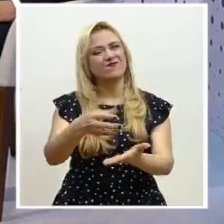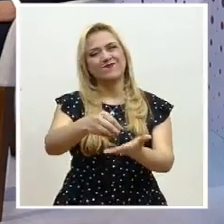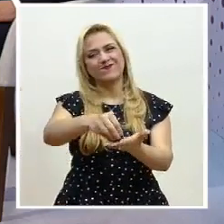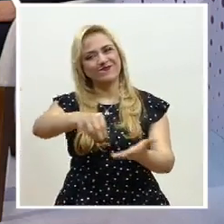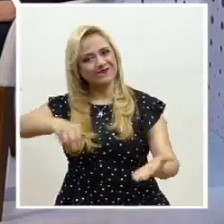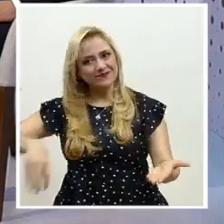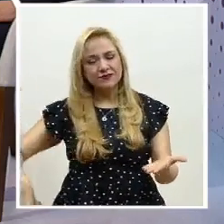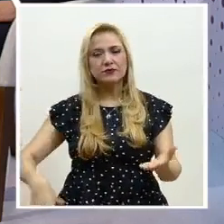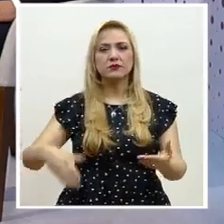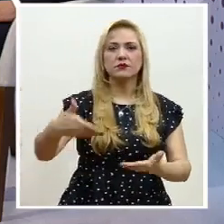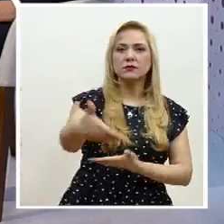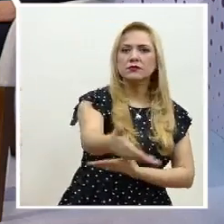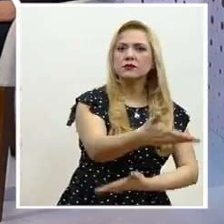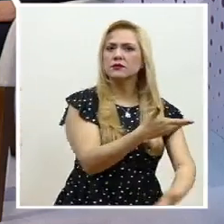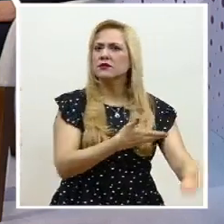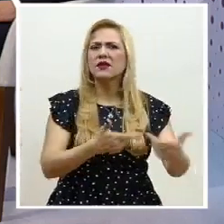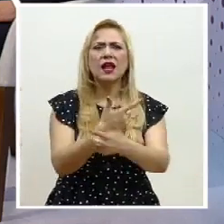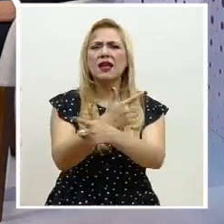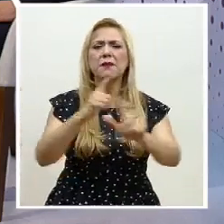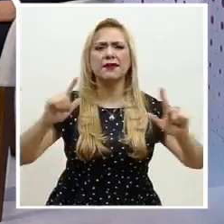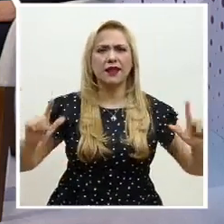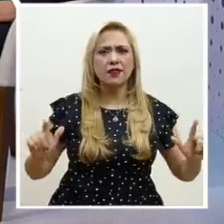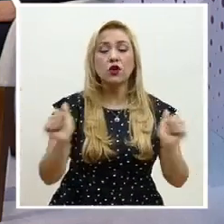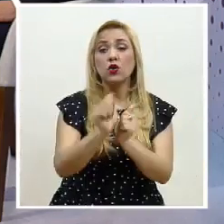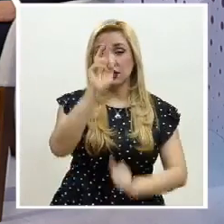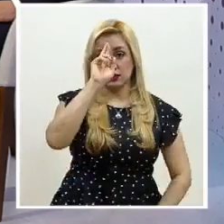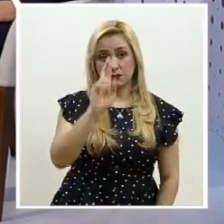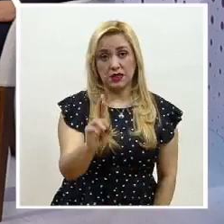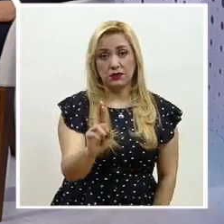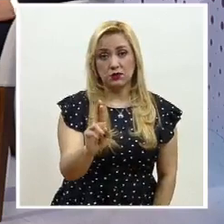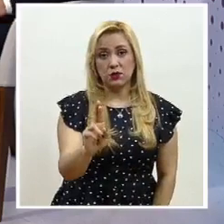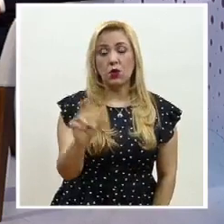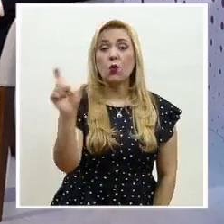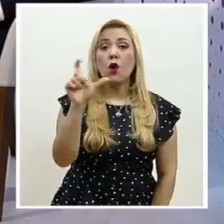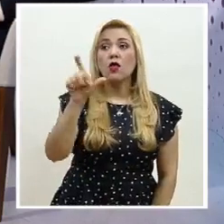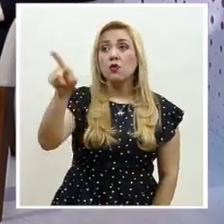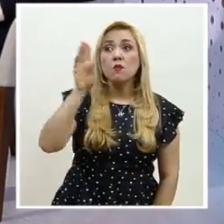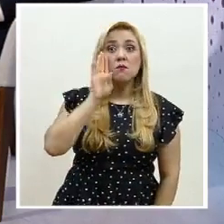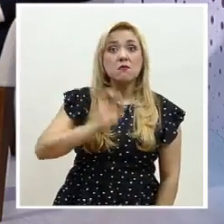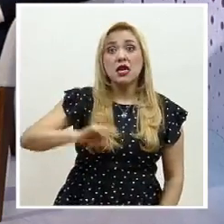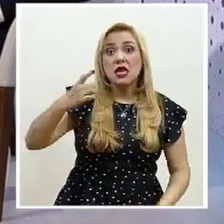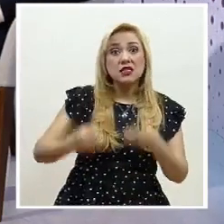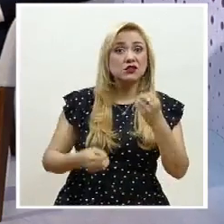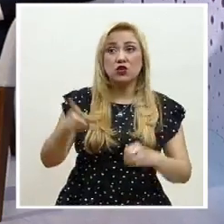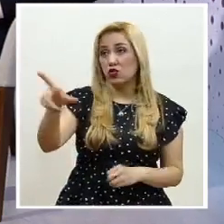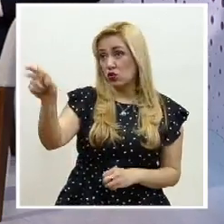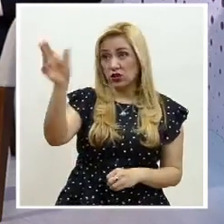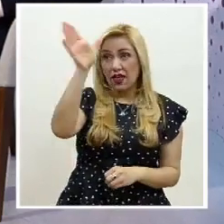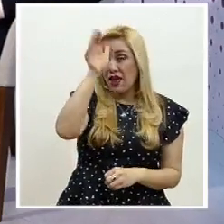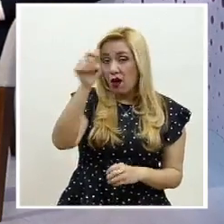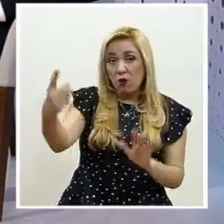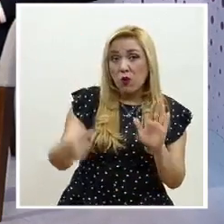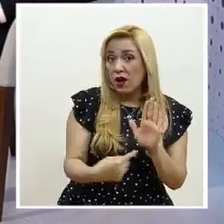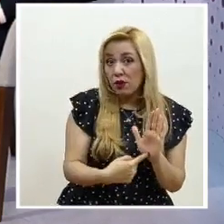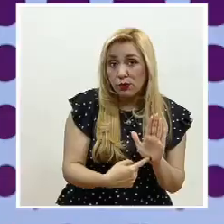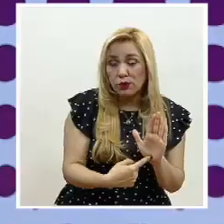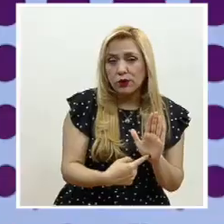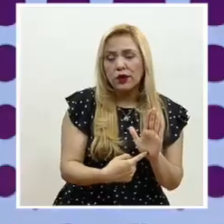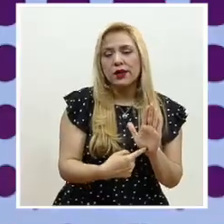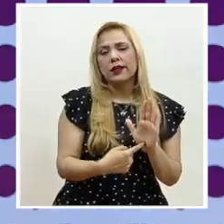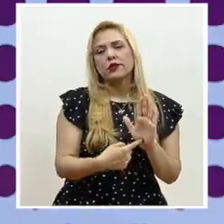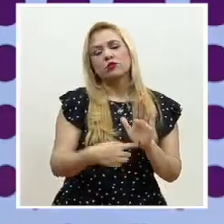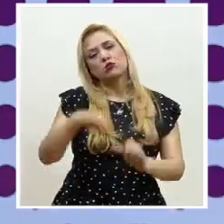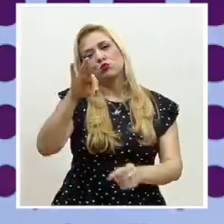y siempre hay un margen de libertad que se constituye en cuando el ministro no comparte algún punto, pueda o hacer un